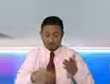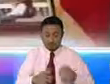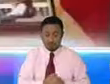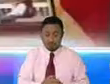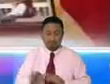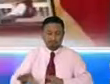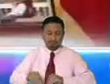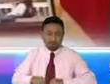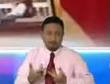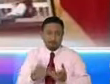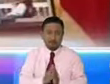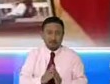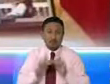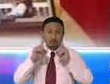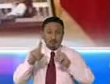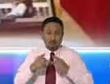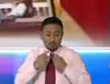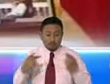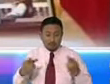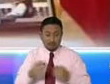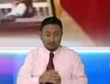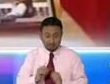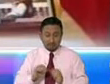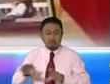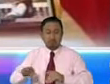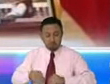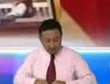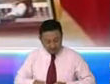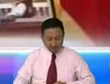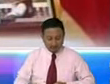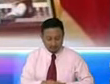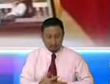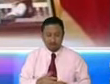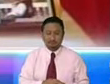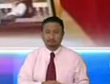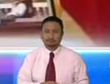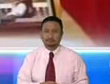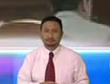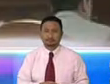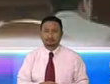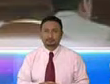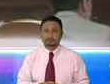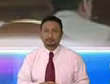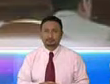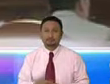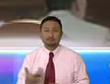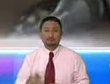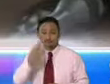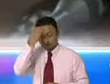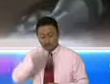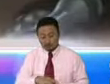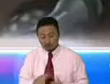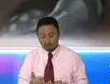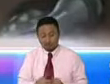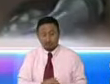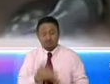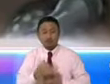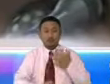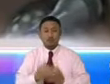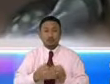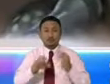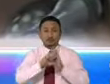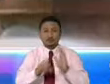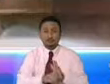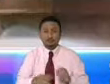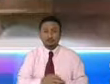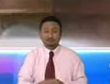el pedido de consulta popular y referéndum presentada por el presidente Lenín Moreno. La resolución la adoptaron las juezas constitucionales